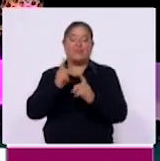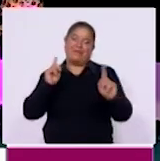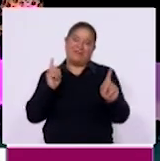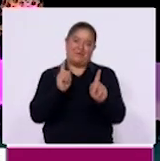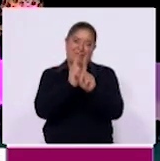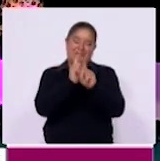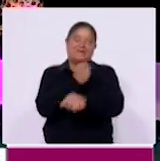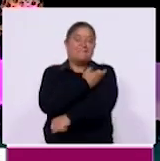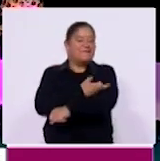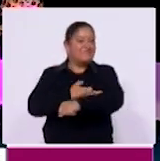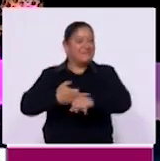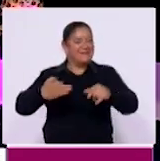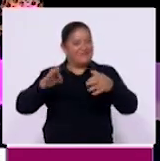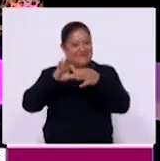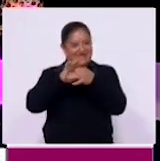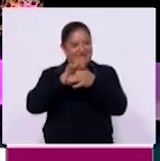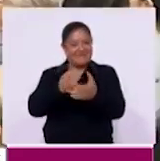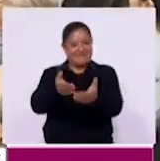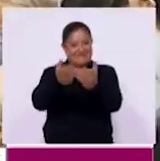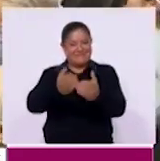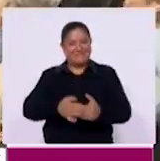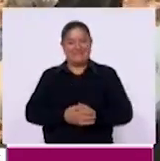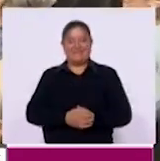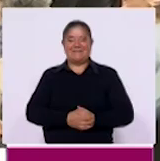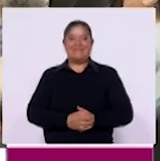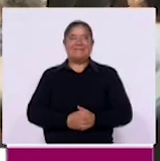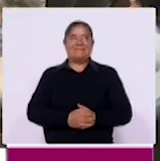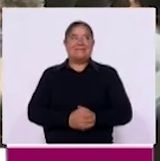de Familias Unidas. Vamos a ver esto.